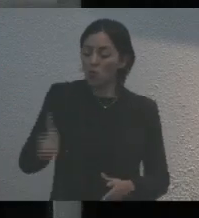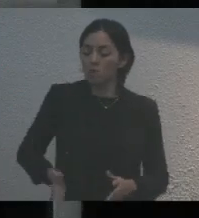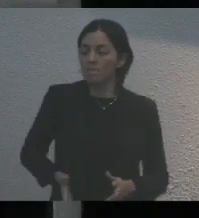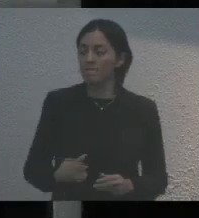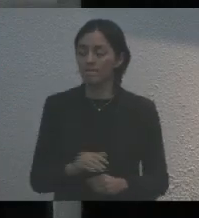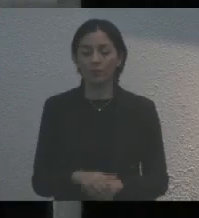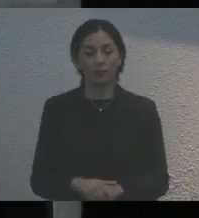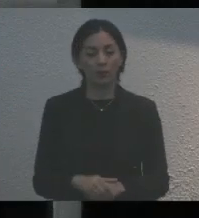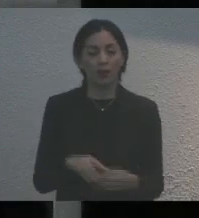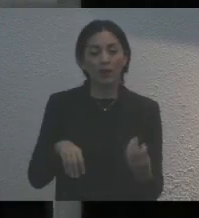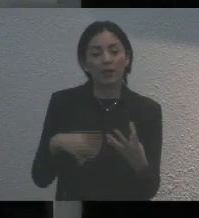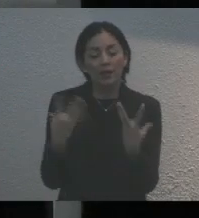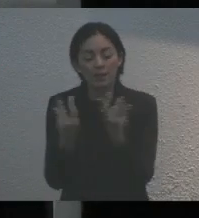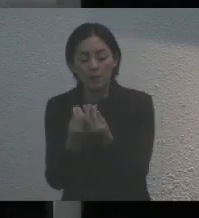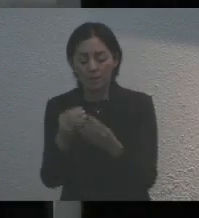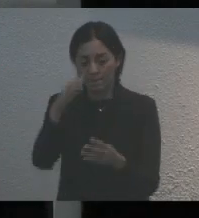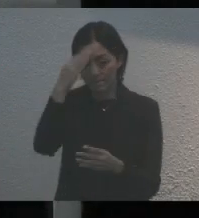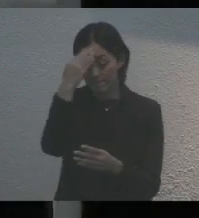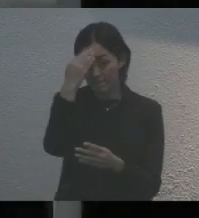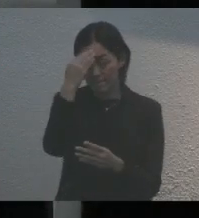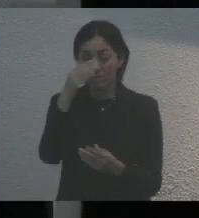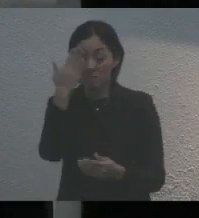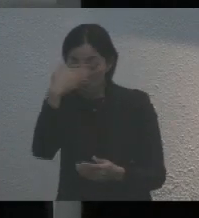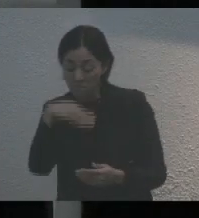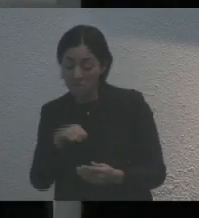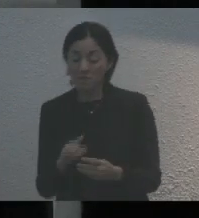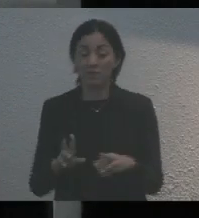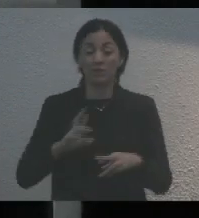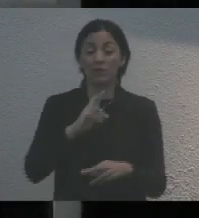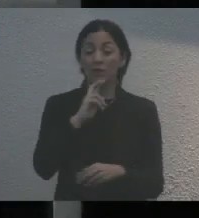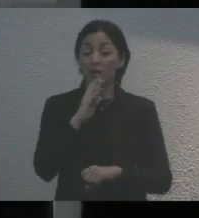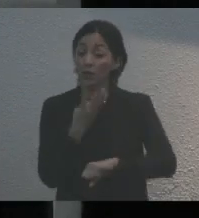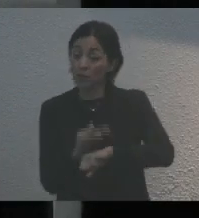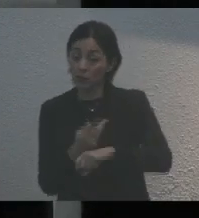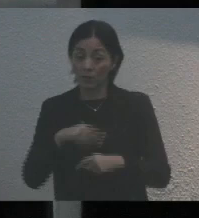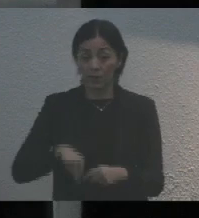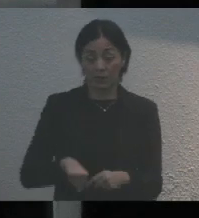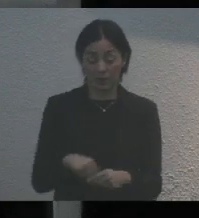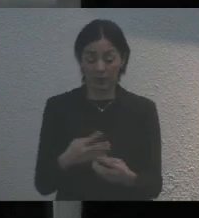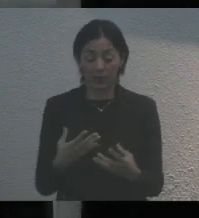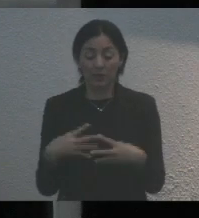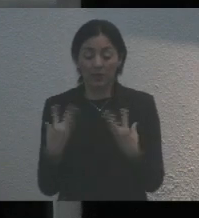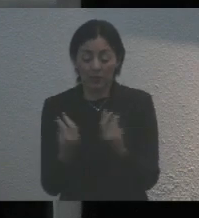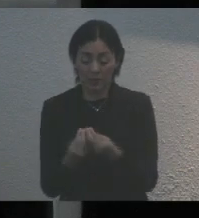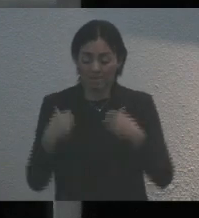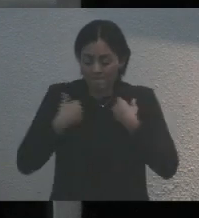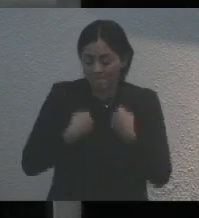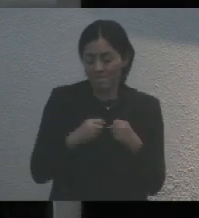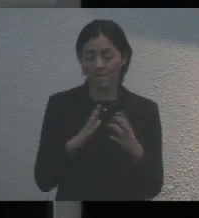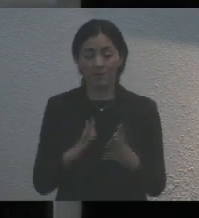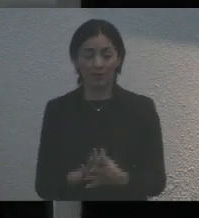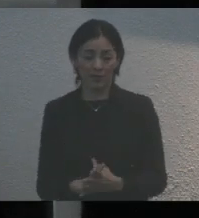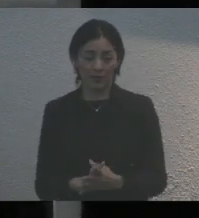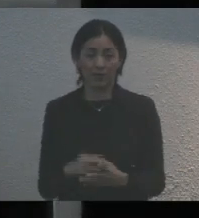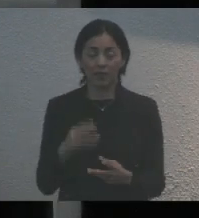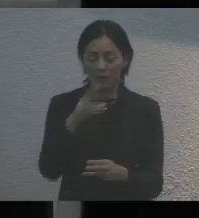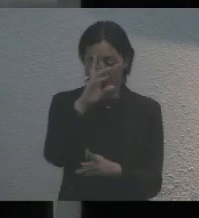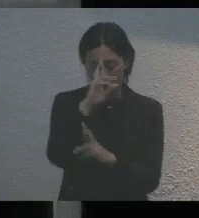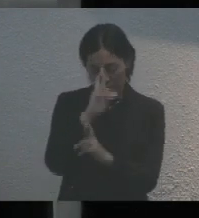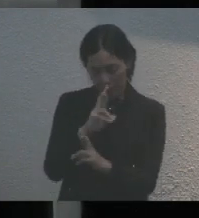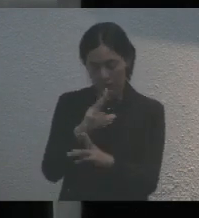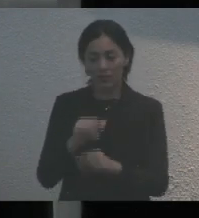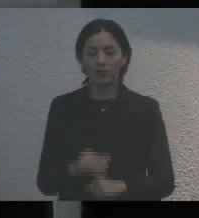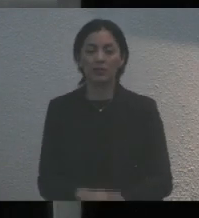orgullo, que estamos conscientes de la enorme responsabilidad que llevamos en nuestros hombros y que aceptamos asumirla